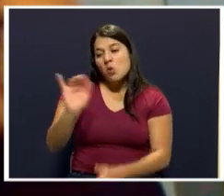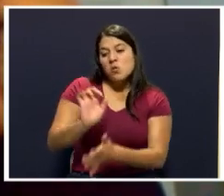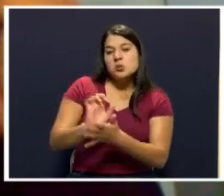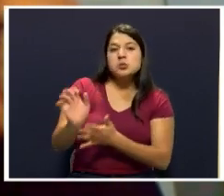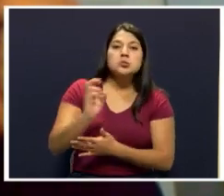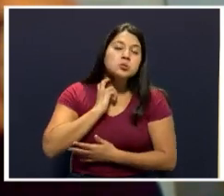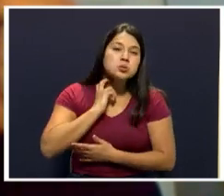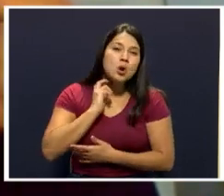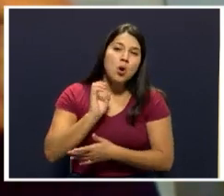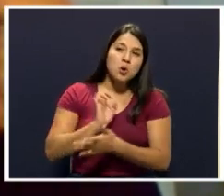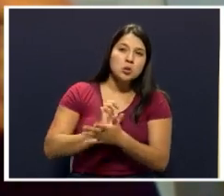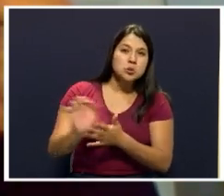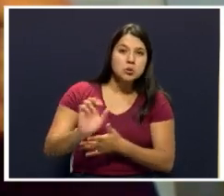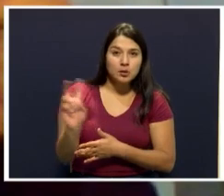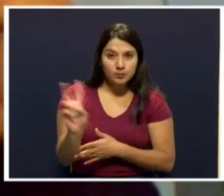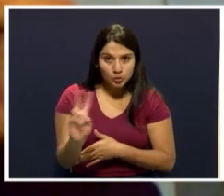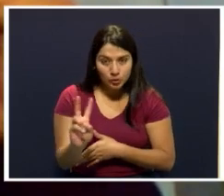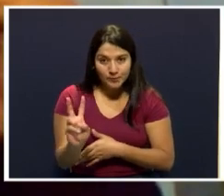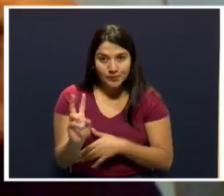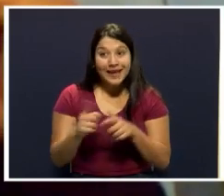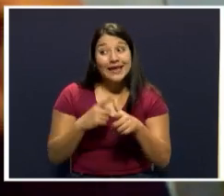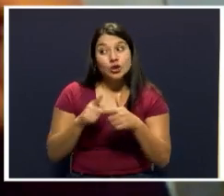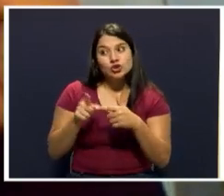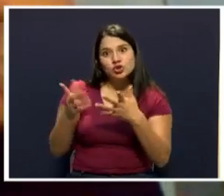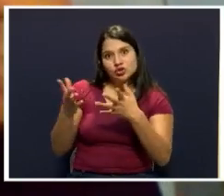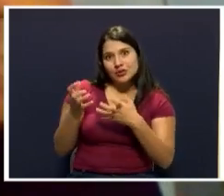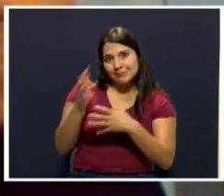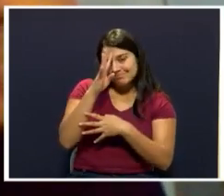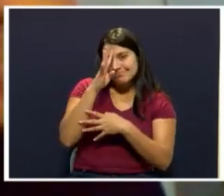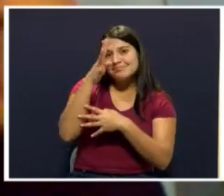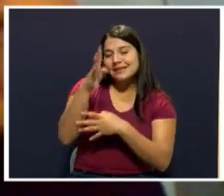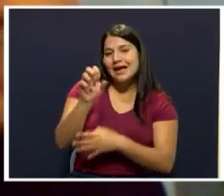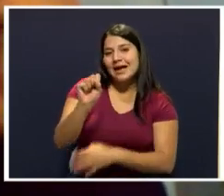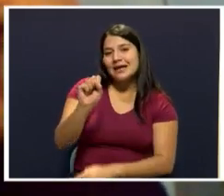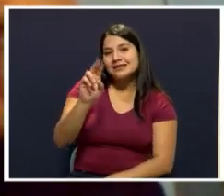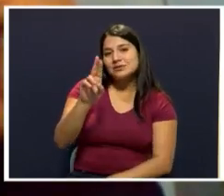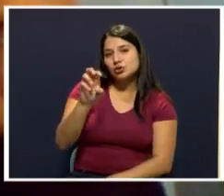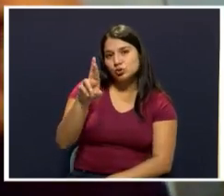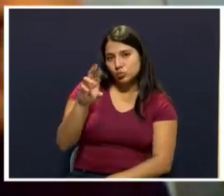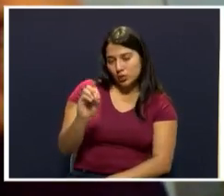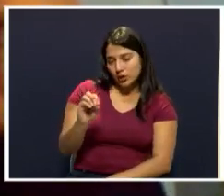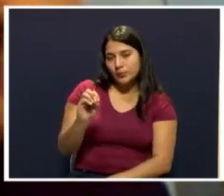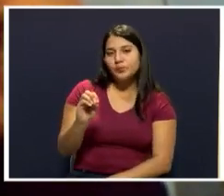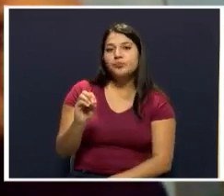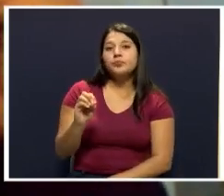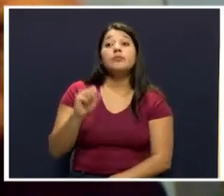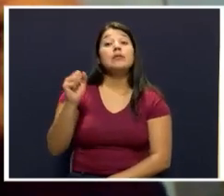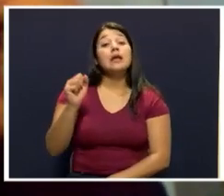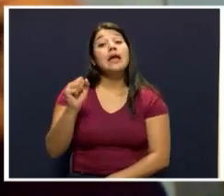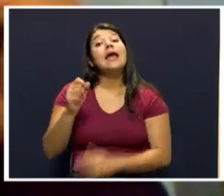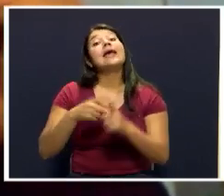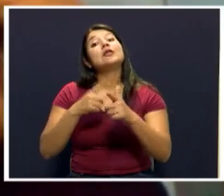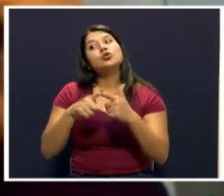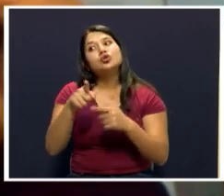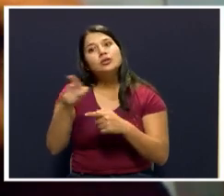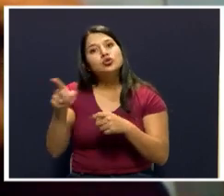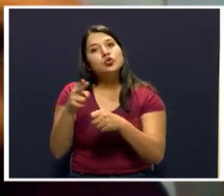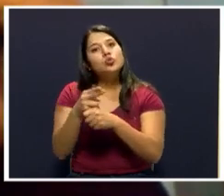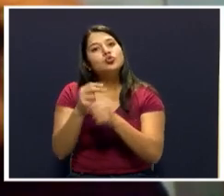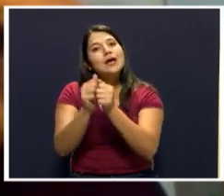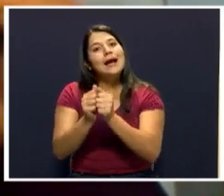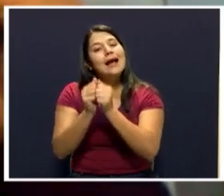y buscar soluciones a este problema. Una de las soluciones es la producción de sueros antiofídicos que se distribuyen no